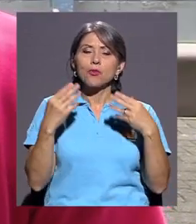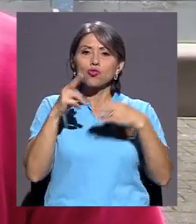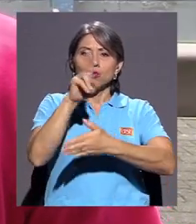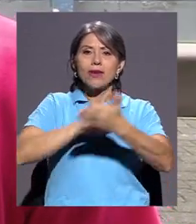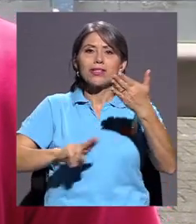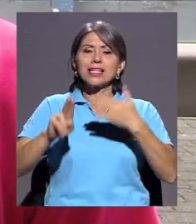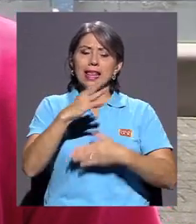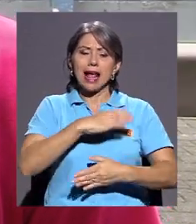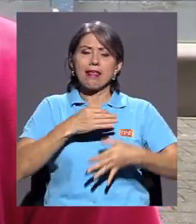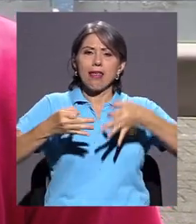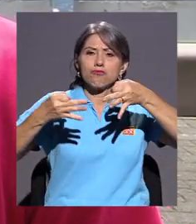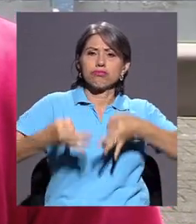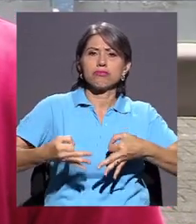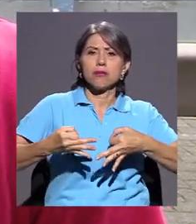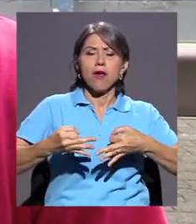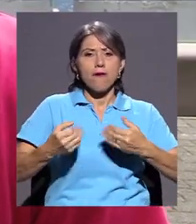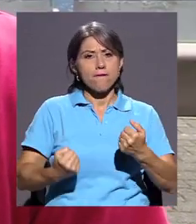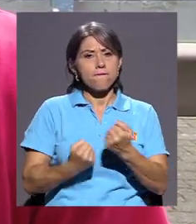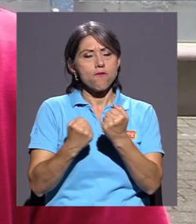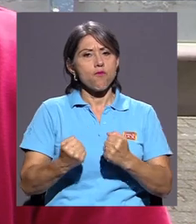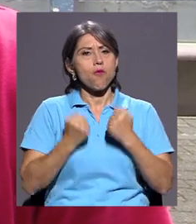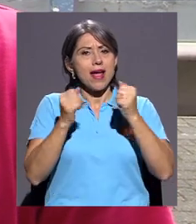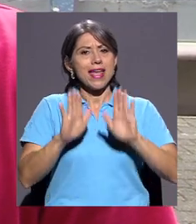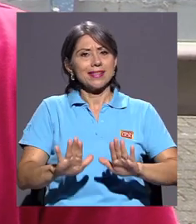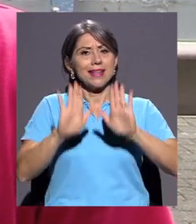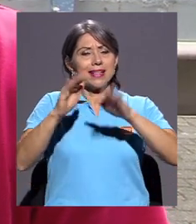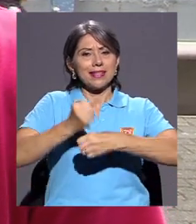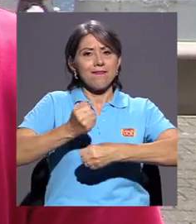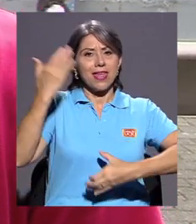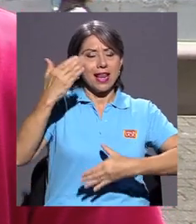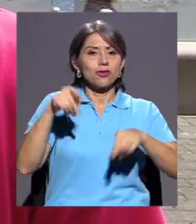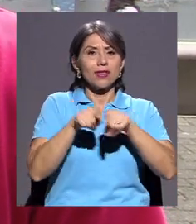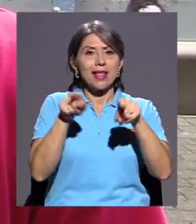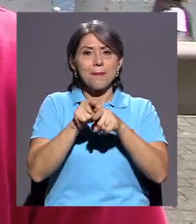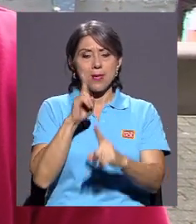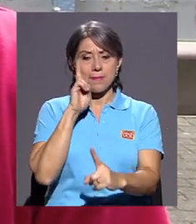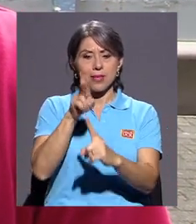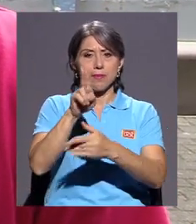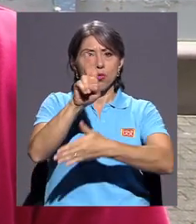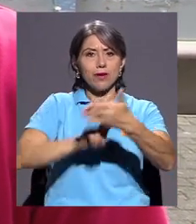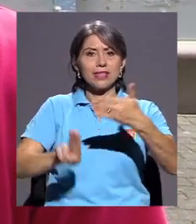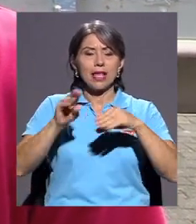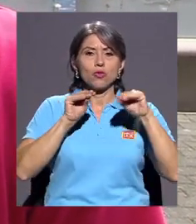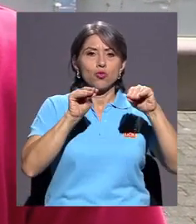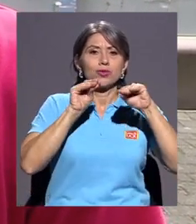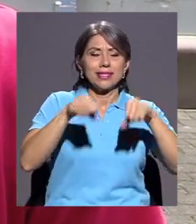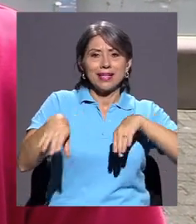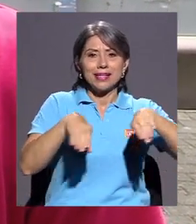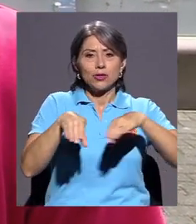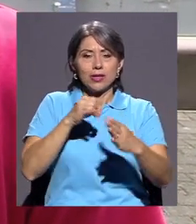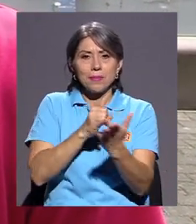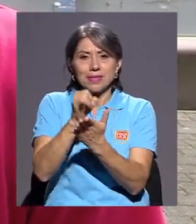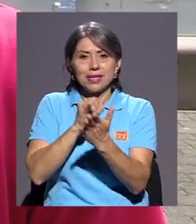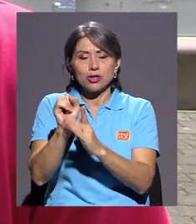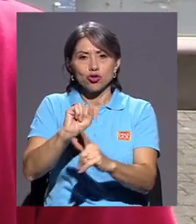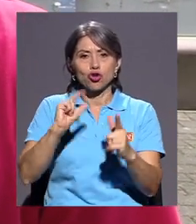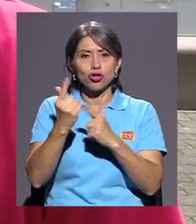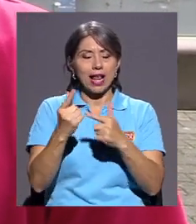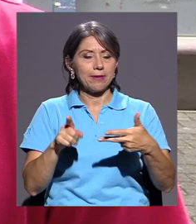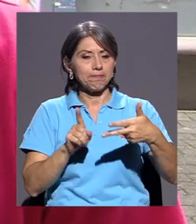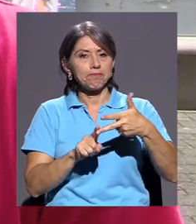universidad de calidad singular que fortalezca la excelencia en la federación y en la misma universidad a la hora de dar docencia, acción e investigación